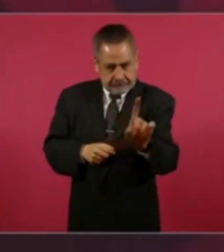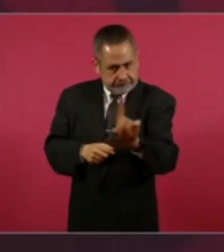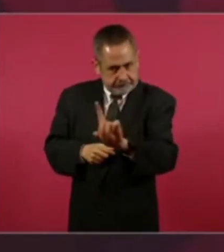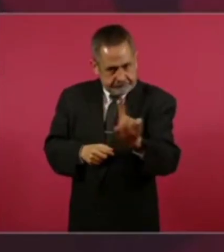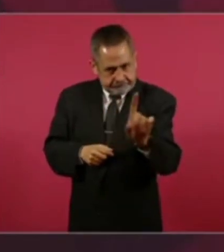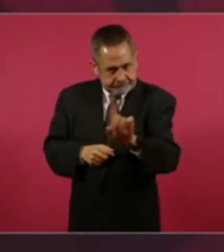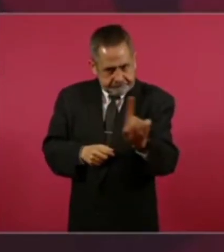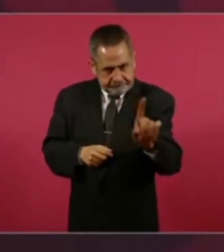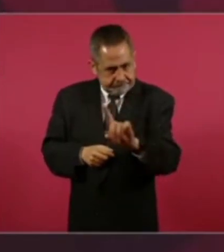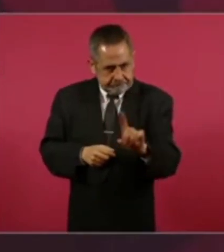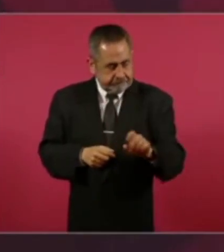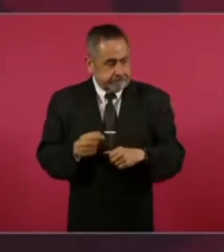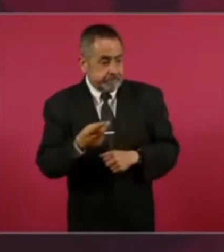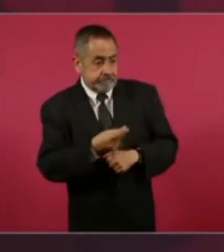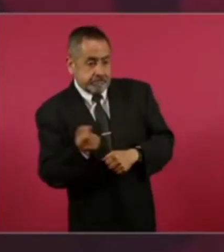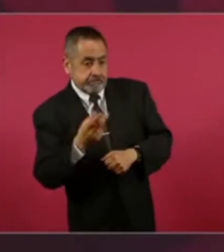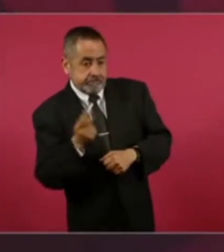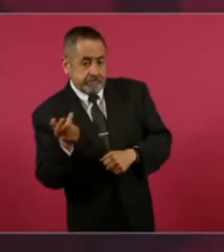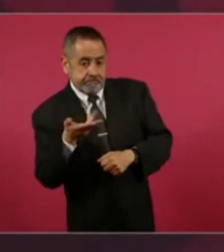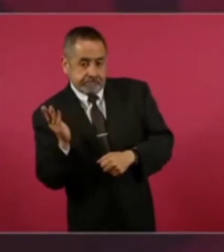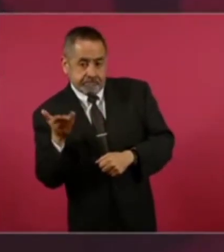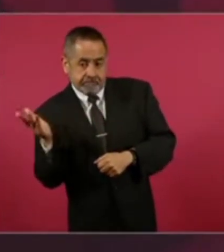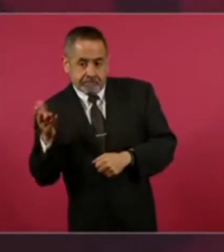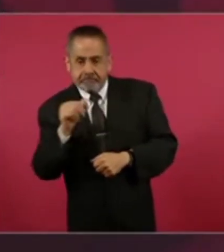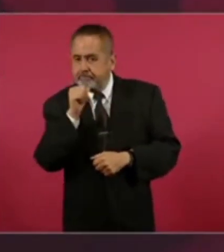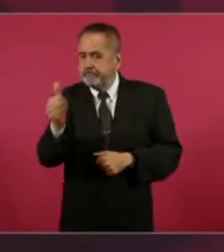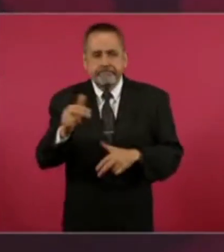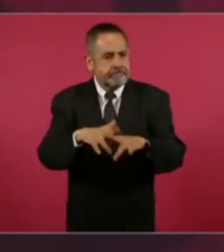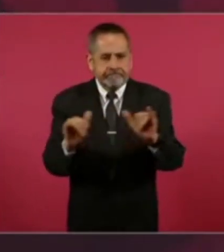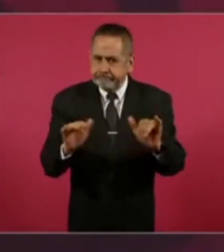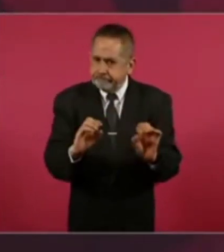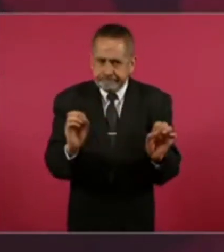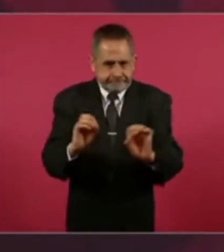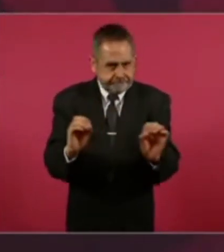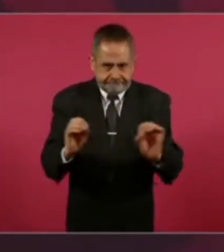No. No vamos a despedir a nadie.